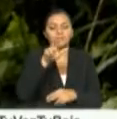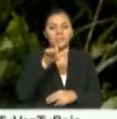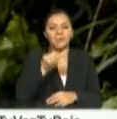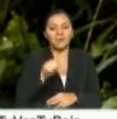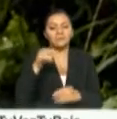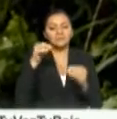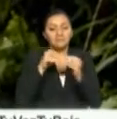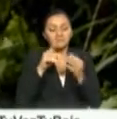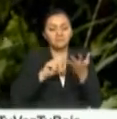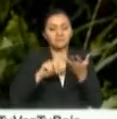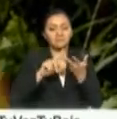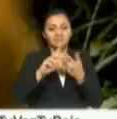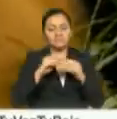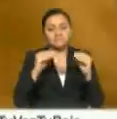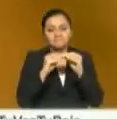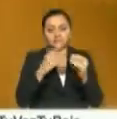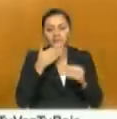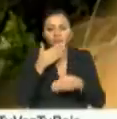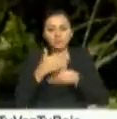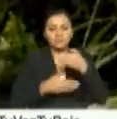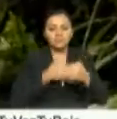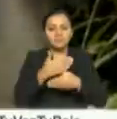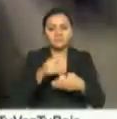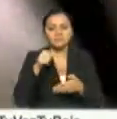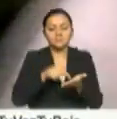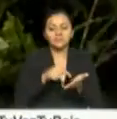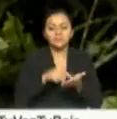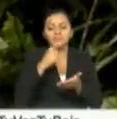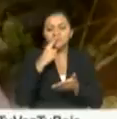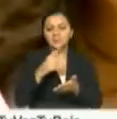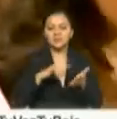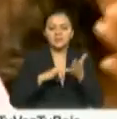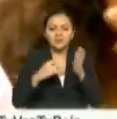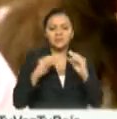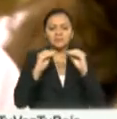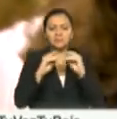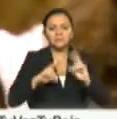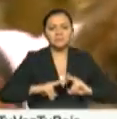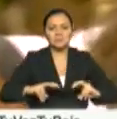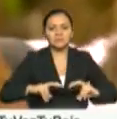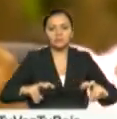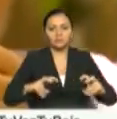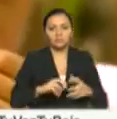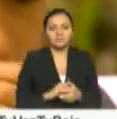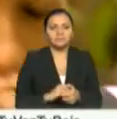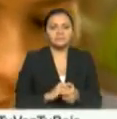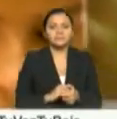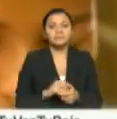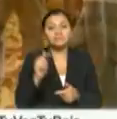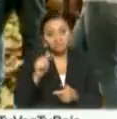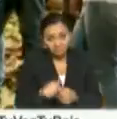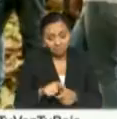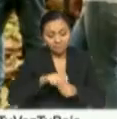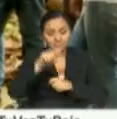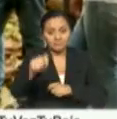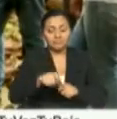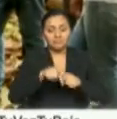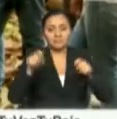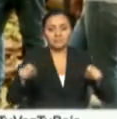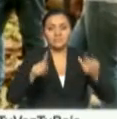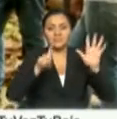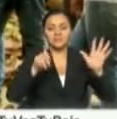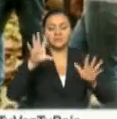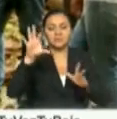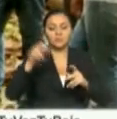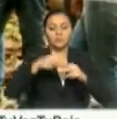alta biodiversidad, muy atractiva para el turismo ecológico y de investigación. Con una extensión de 650